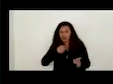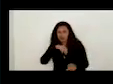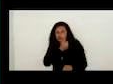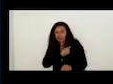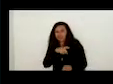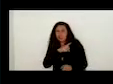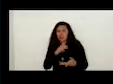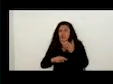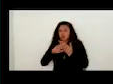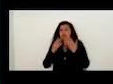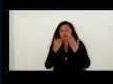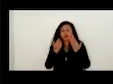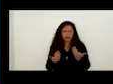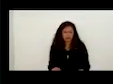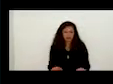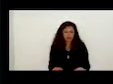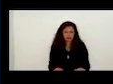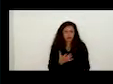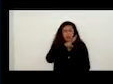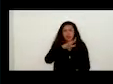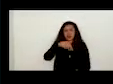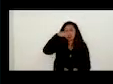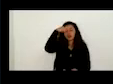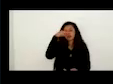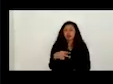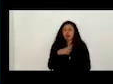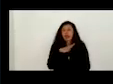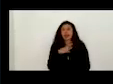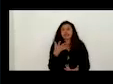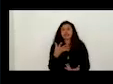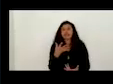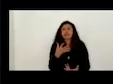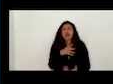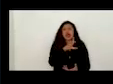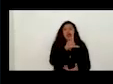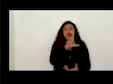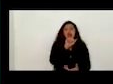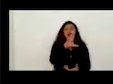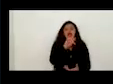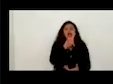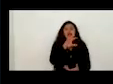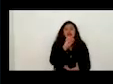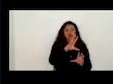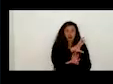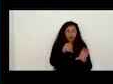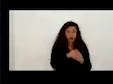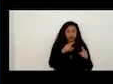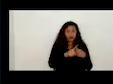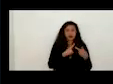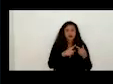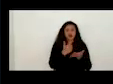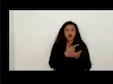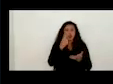persona. Entonces, en general, en México se tienen lácteos enteros, descremados,